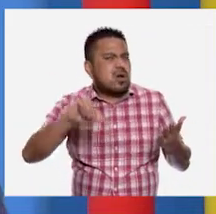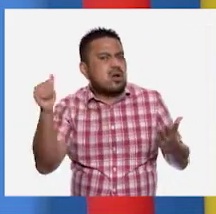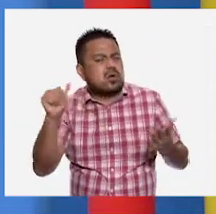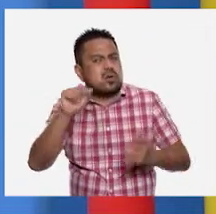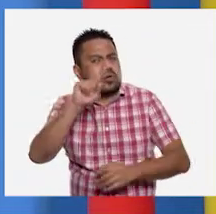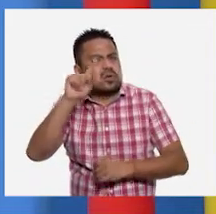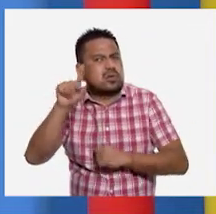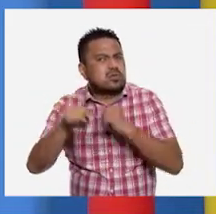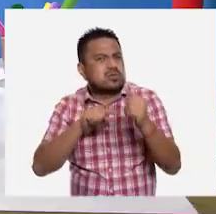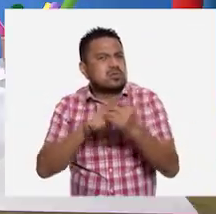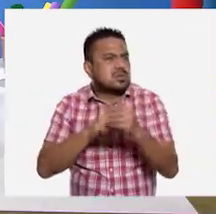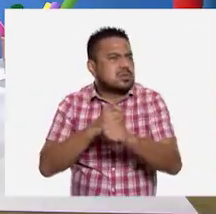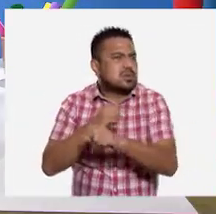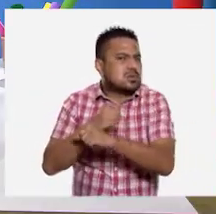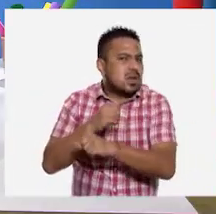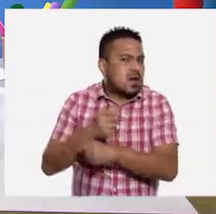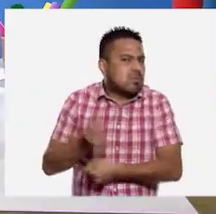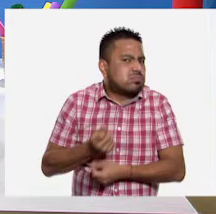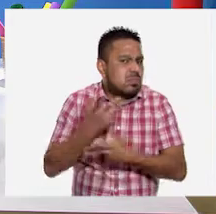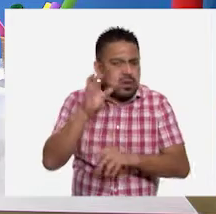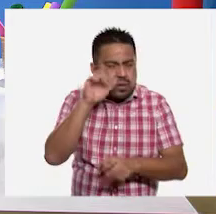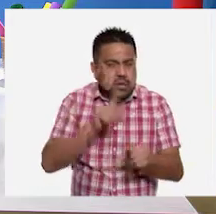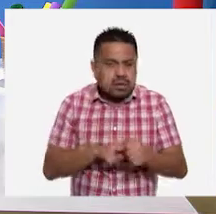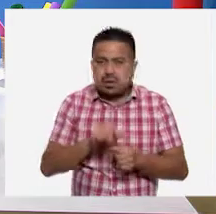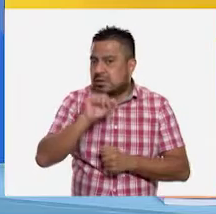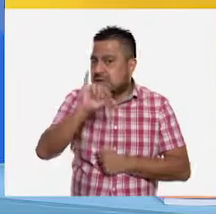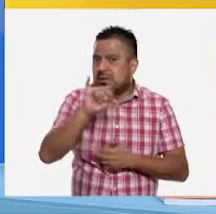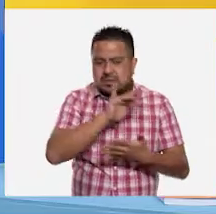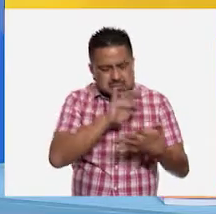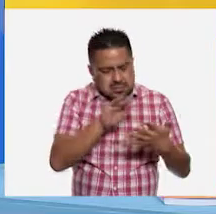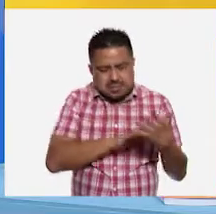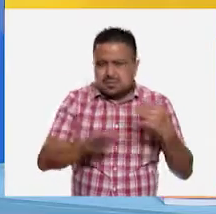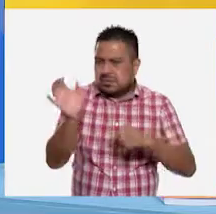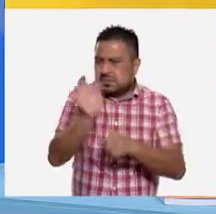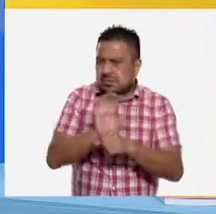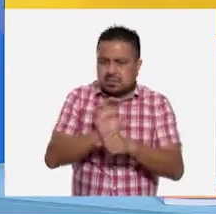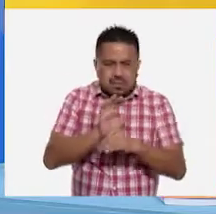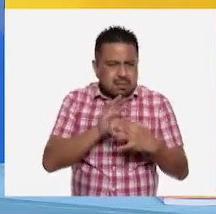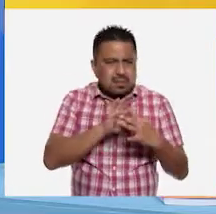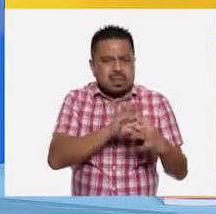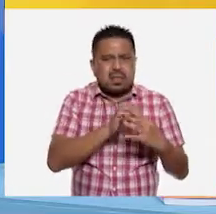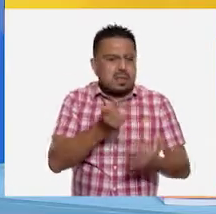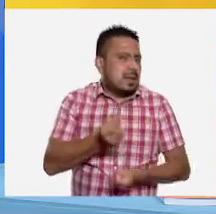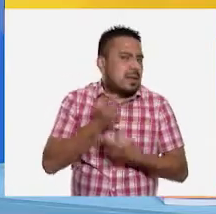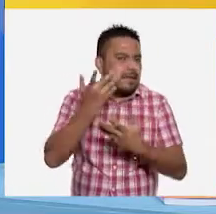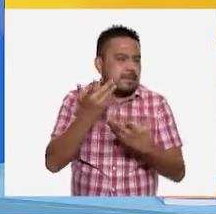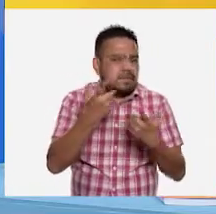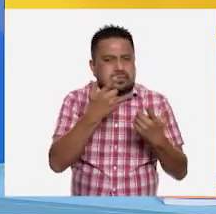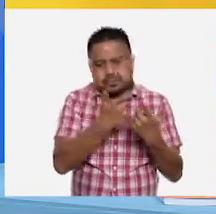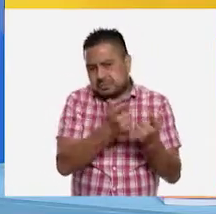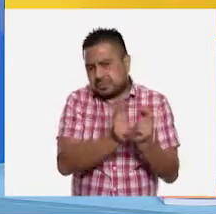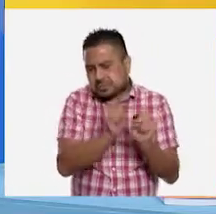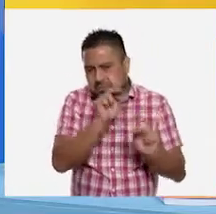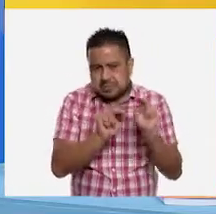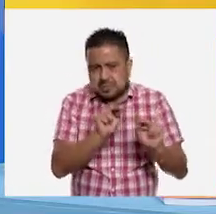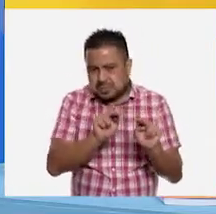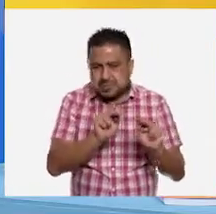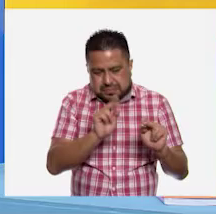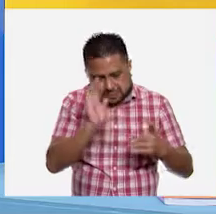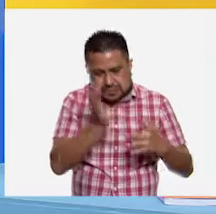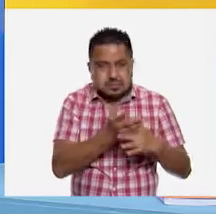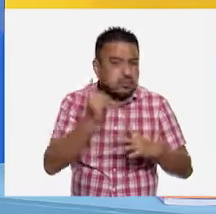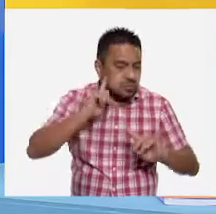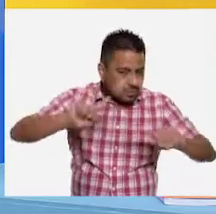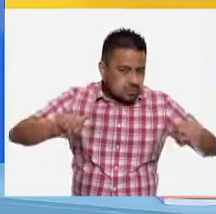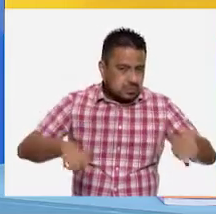culturales de otros estados? Pero por supuesto. La literatura y el cine fueron el vehículo de expresión de las clases medias, pero la música